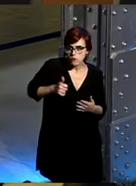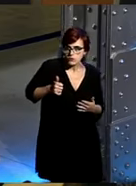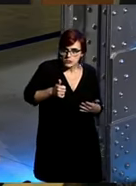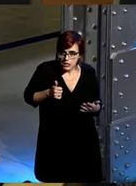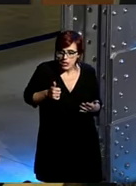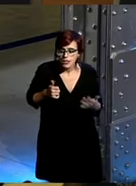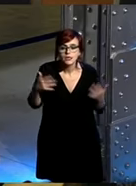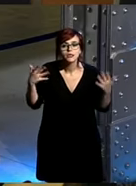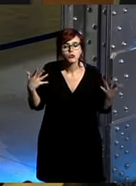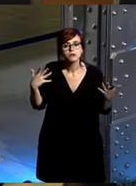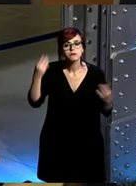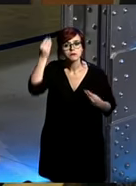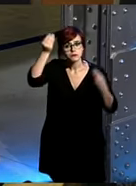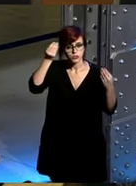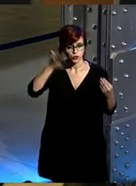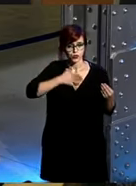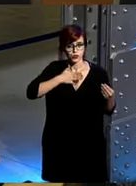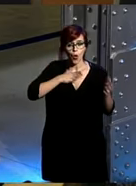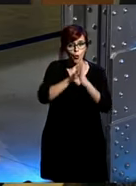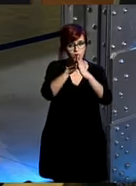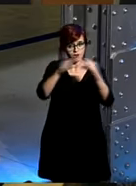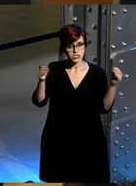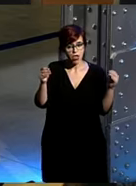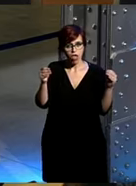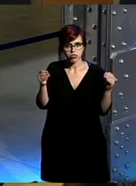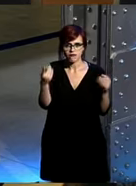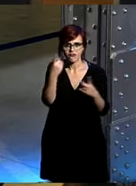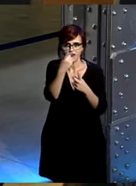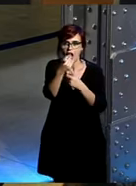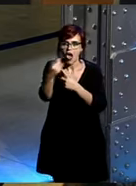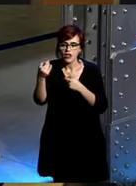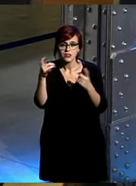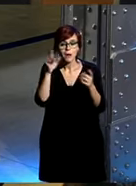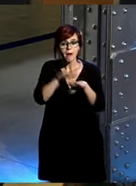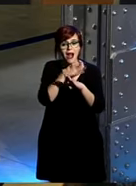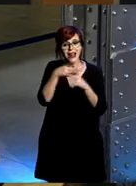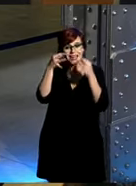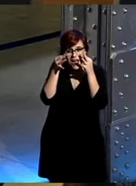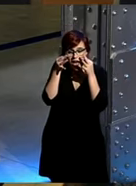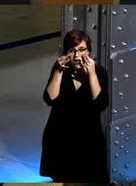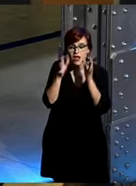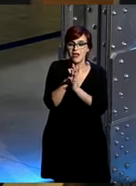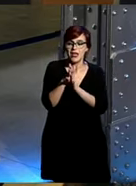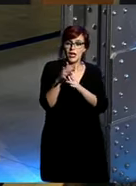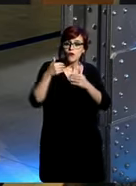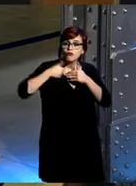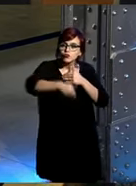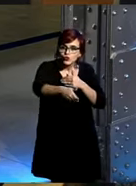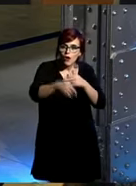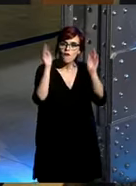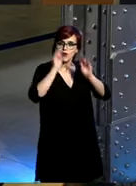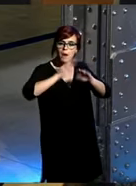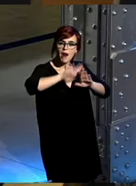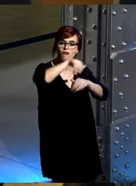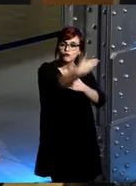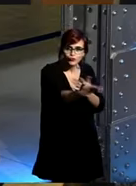Entonces, creo que desde la universidad tenemos carencias a la hora de ayudar a la gente a relacionarse con lo que se va a encontrar fuera.